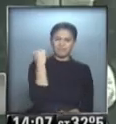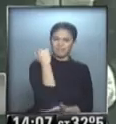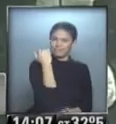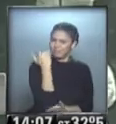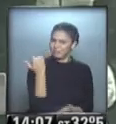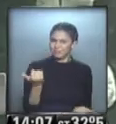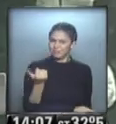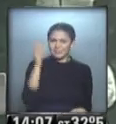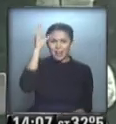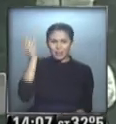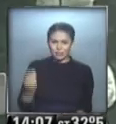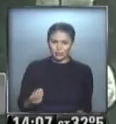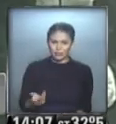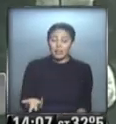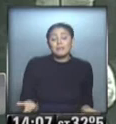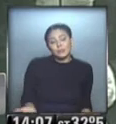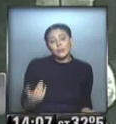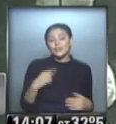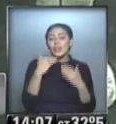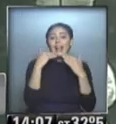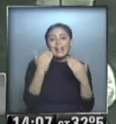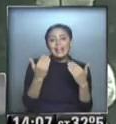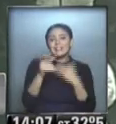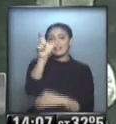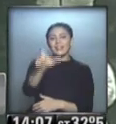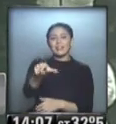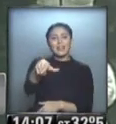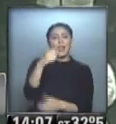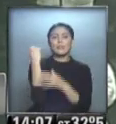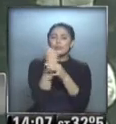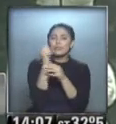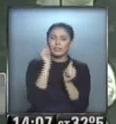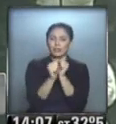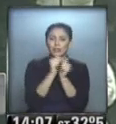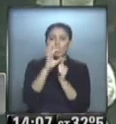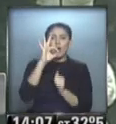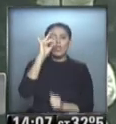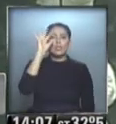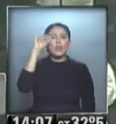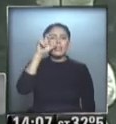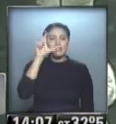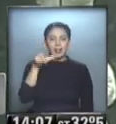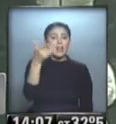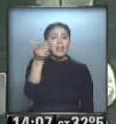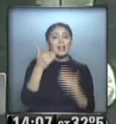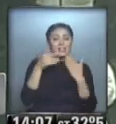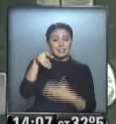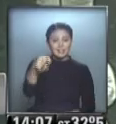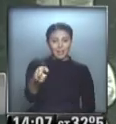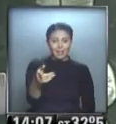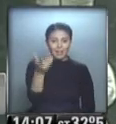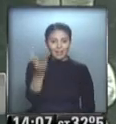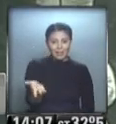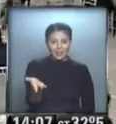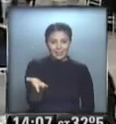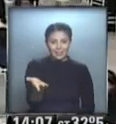agarrados. Así que quiero agradecer al historiador Pacho O'Donnell, porque él fue